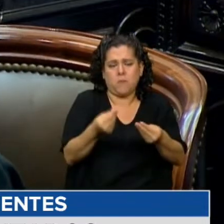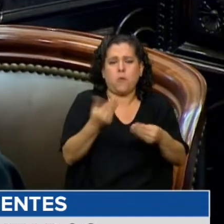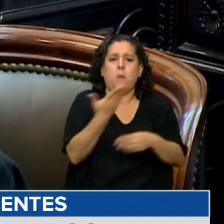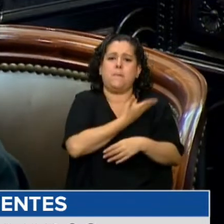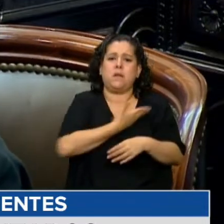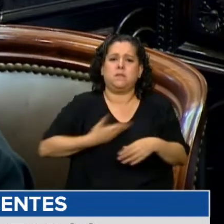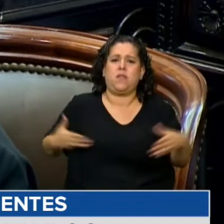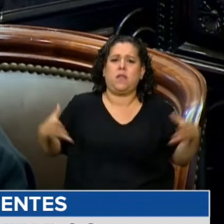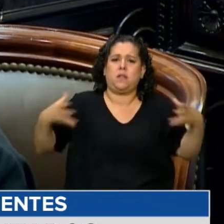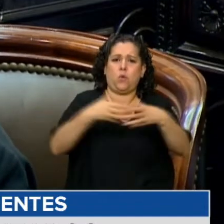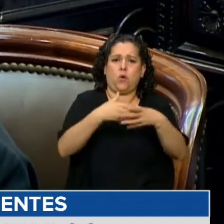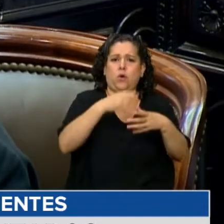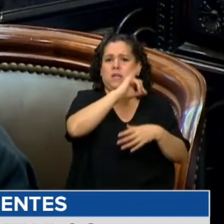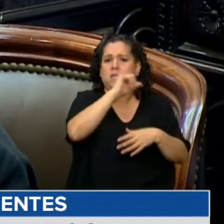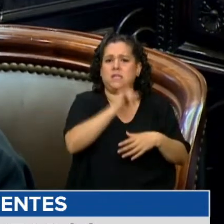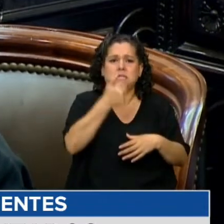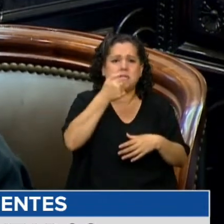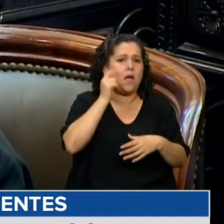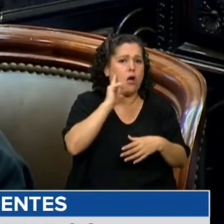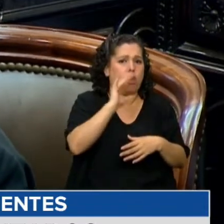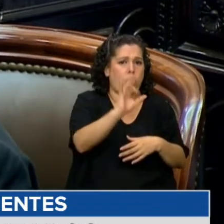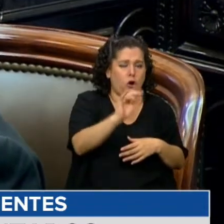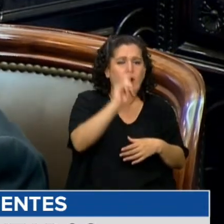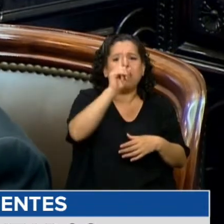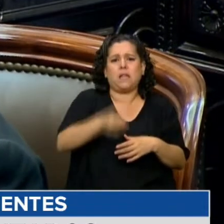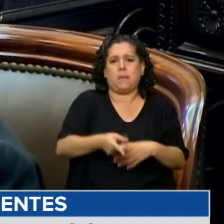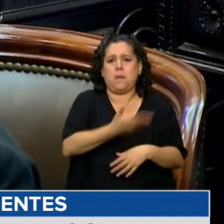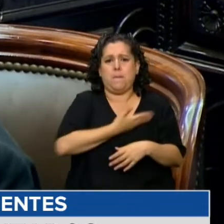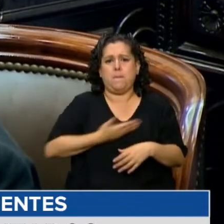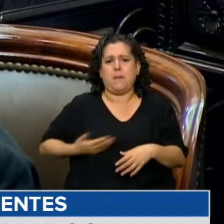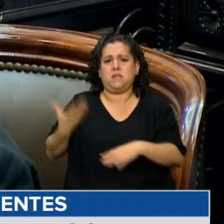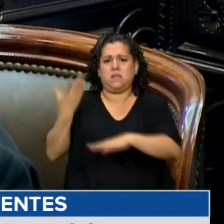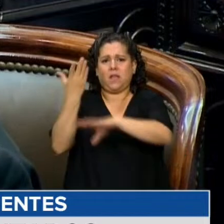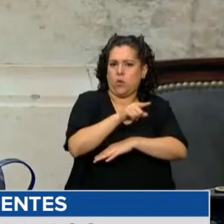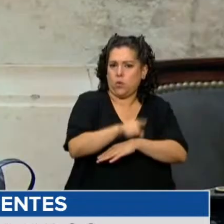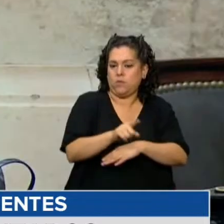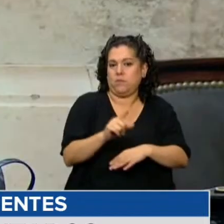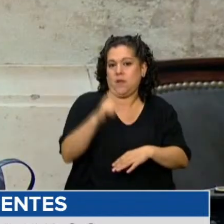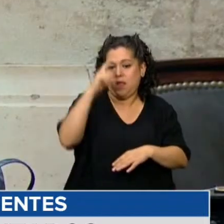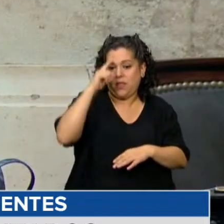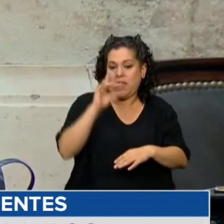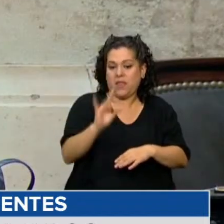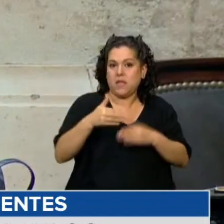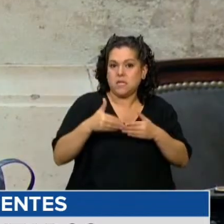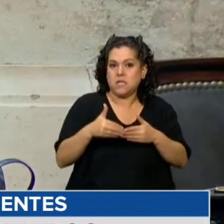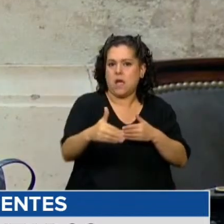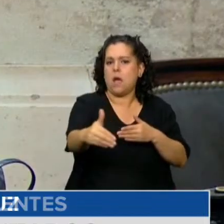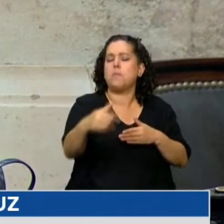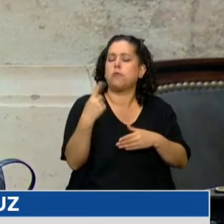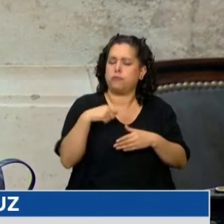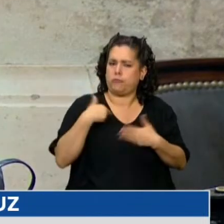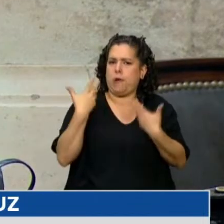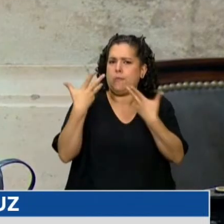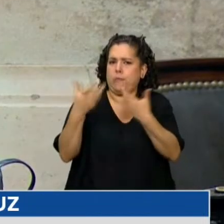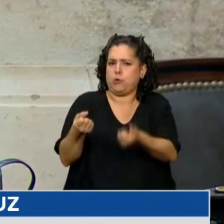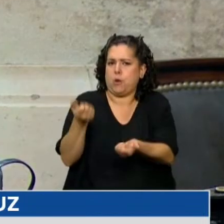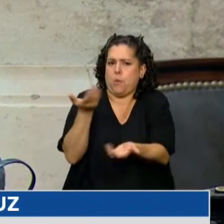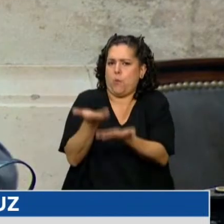Sago, como a nuestro presidente en este momento del Congreso de la Nación. Vamos a acompañar la